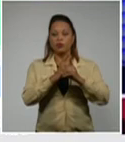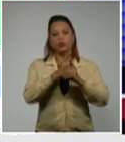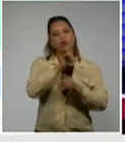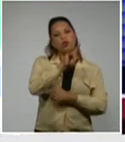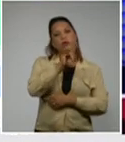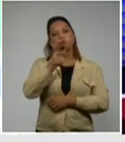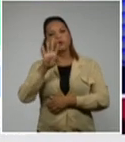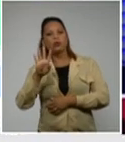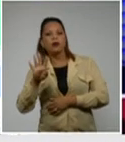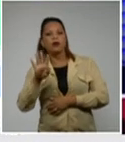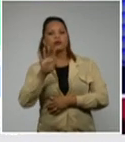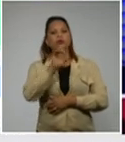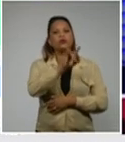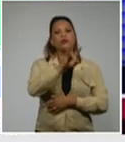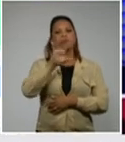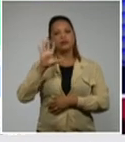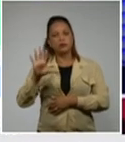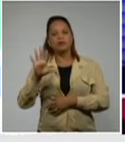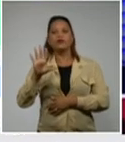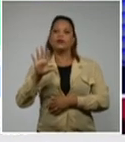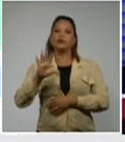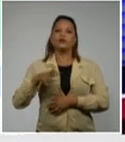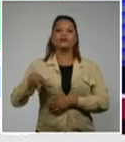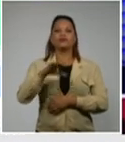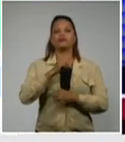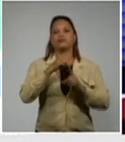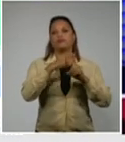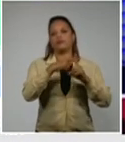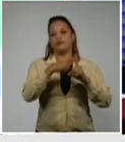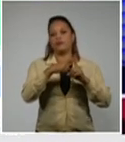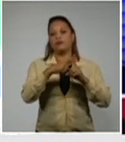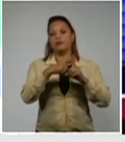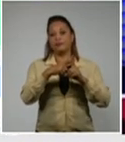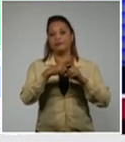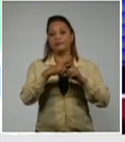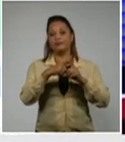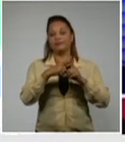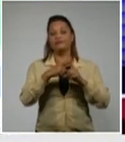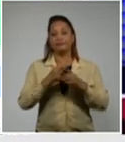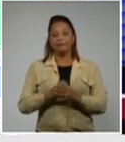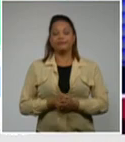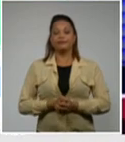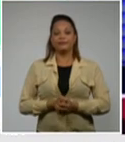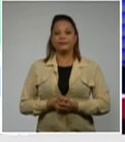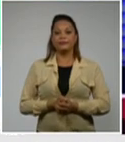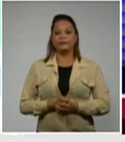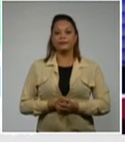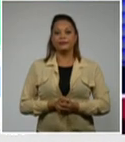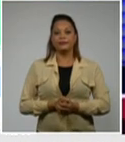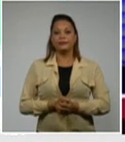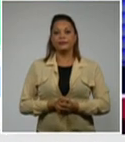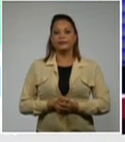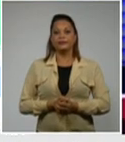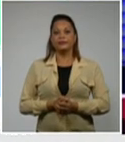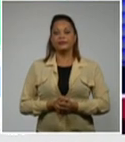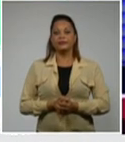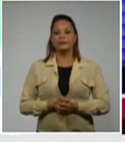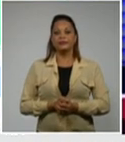o 95 resultan positivos, de 100 contactos de los casos confirmados. Entonces,